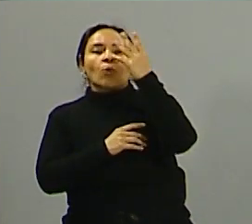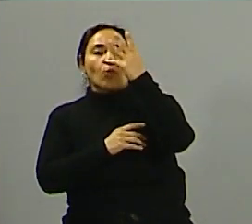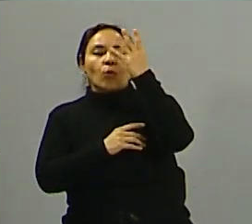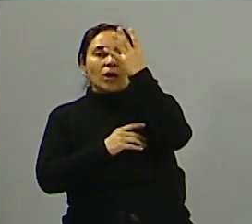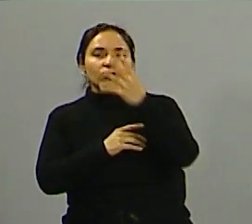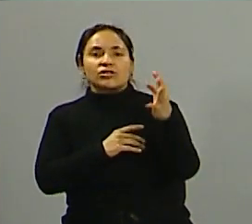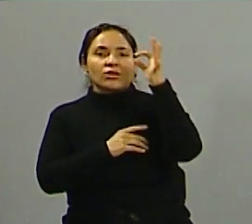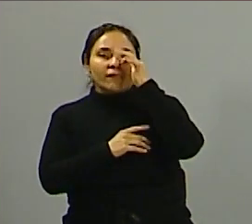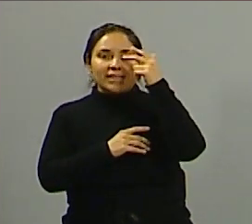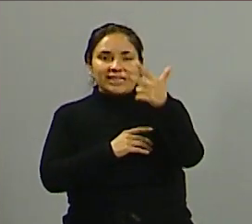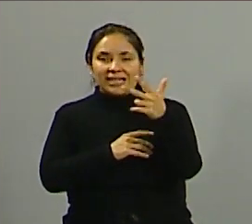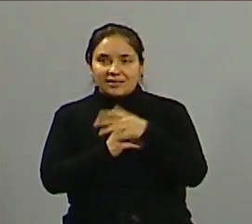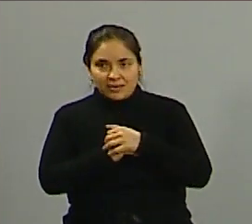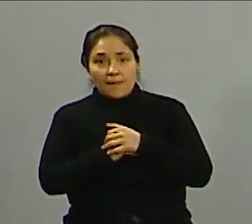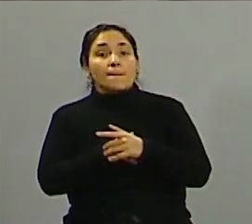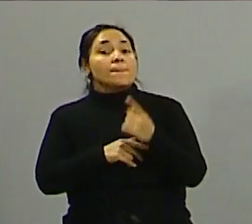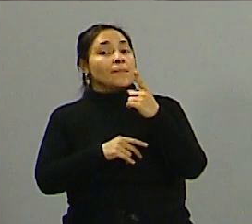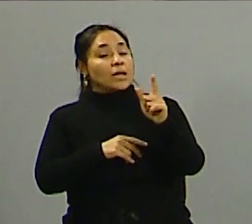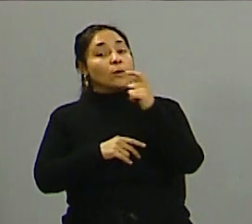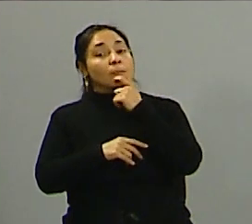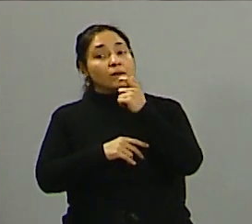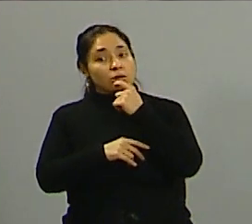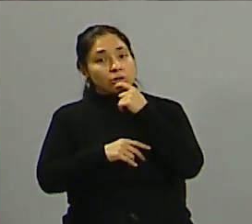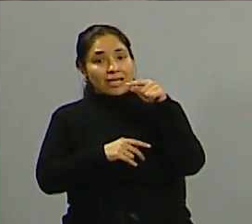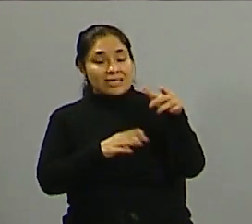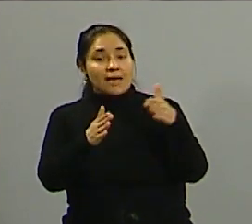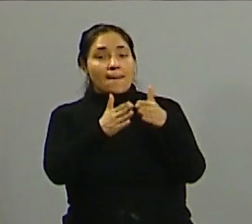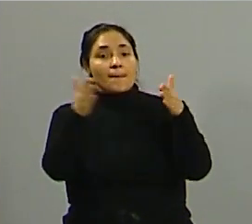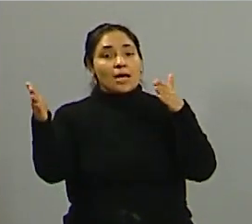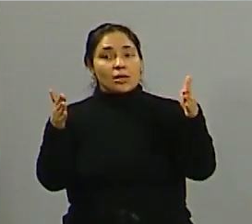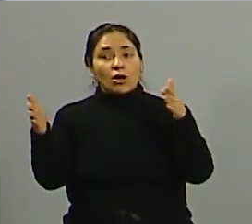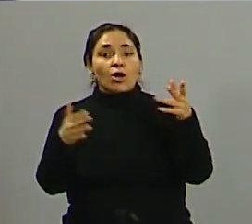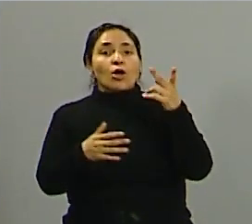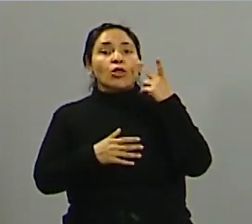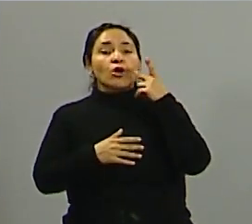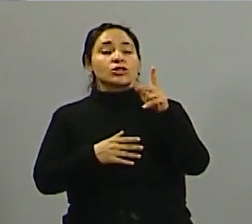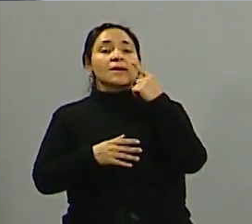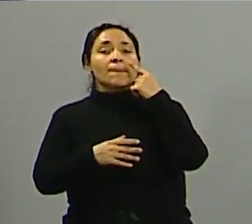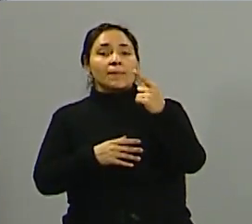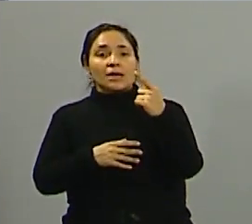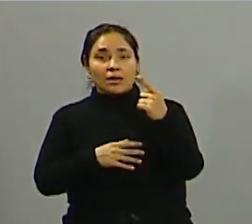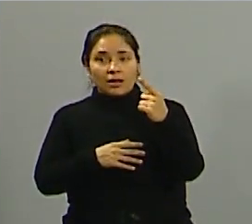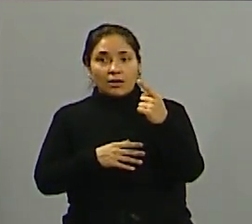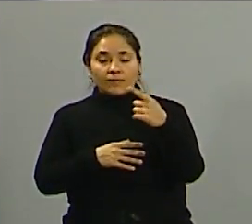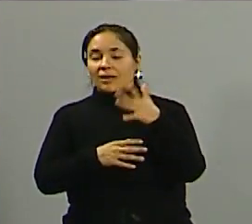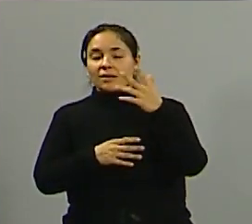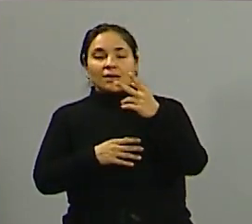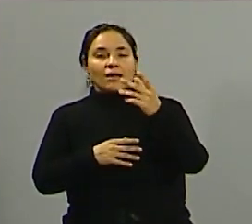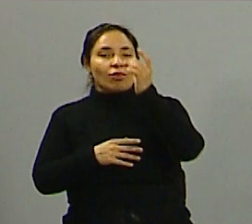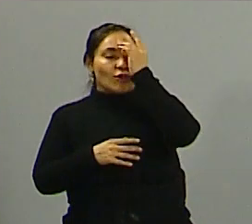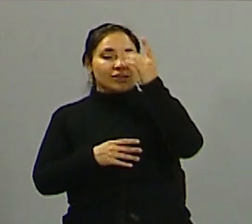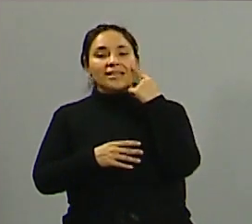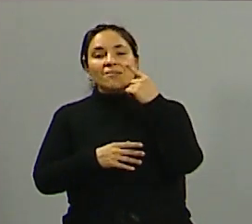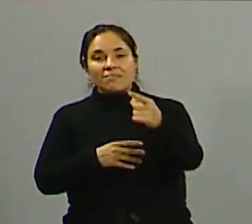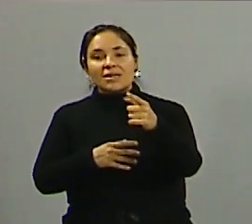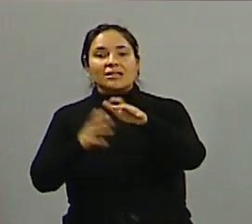de 5.000 personas, pero pensando que Mendoza en ese periodo tiene poco más de 12.000 habitantes, es un numerazo. Sí, se llevó ¿no? la mitad de